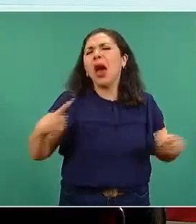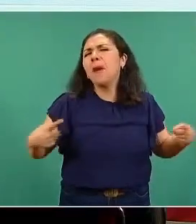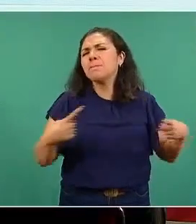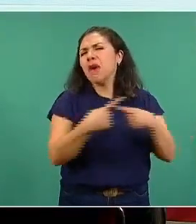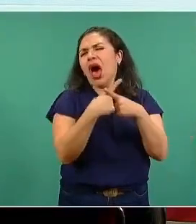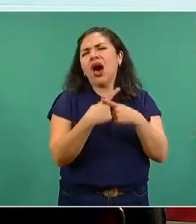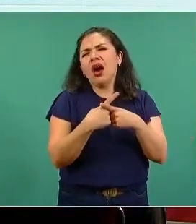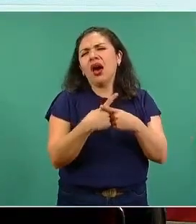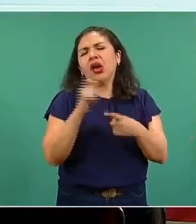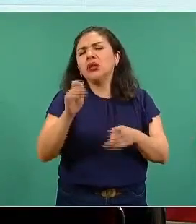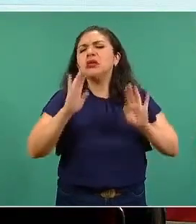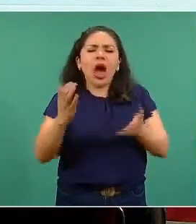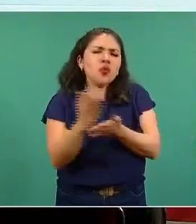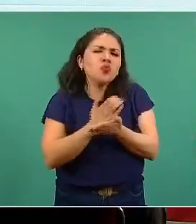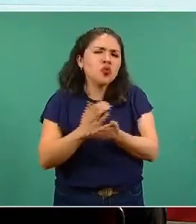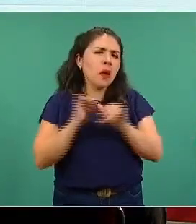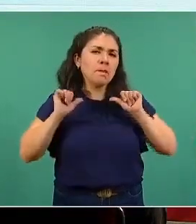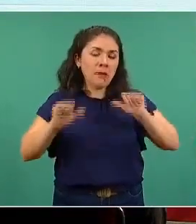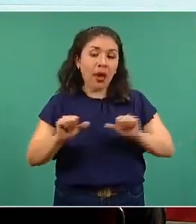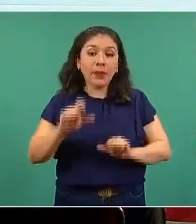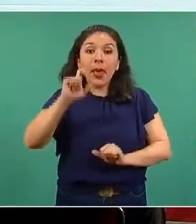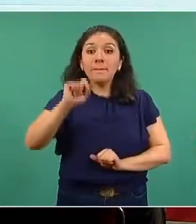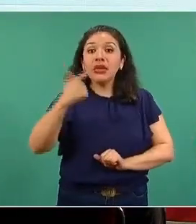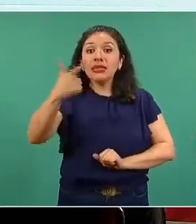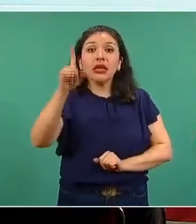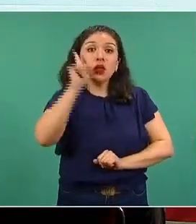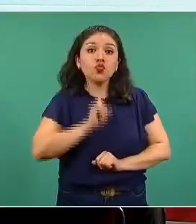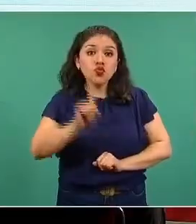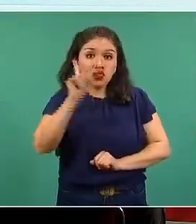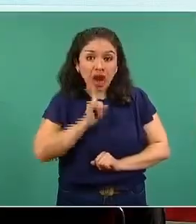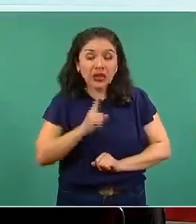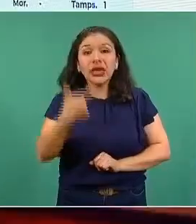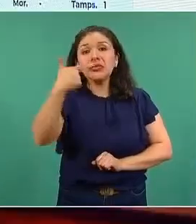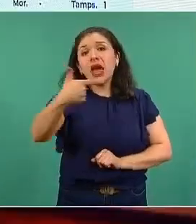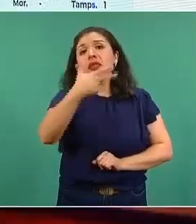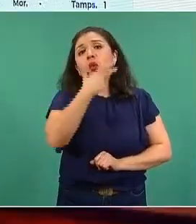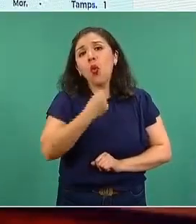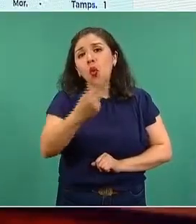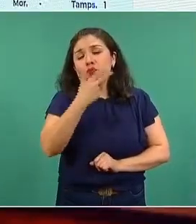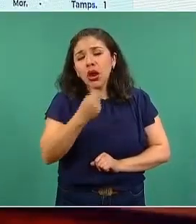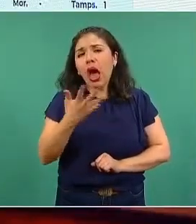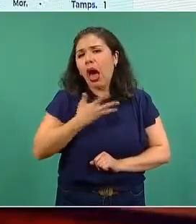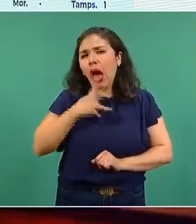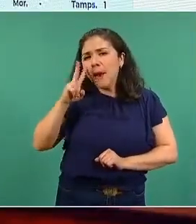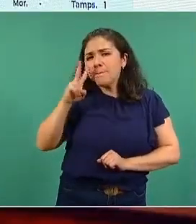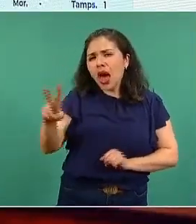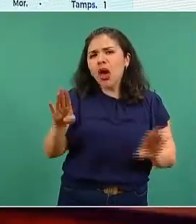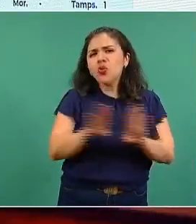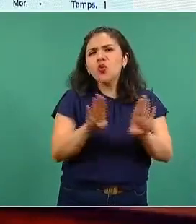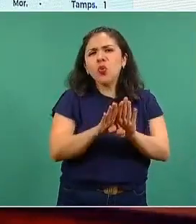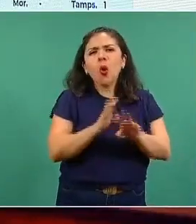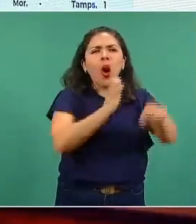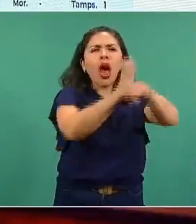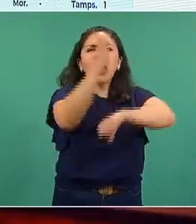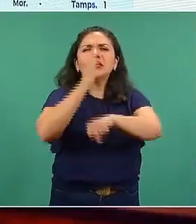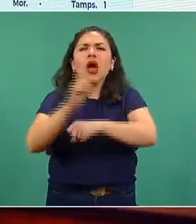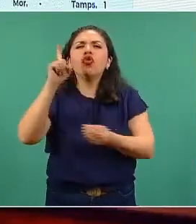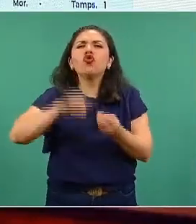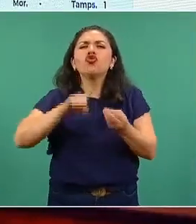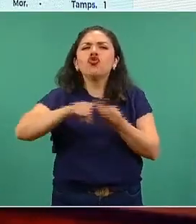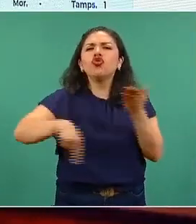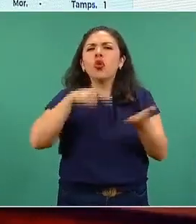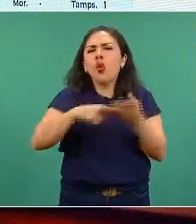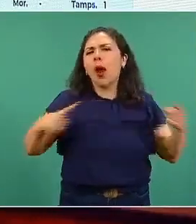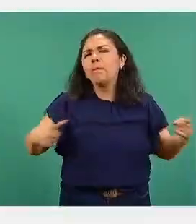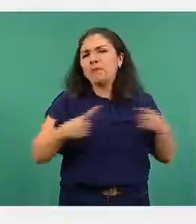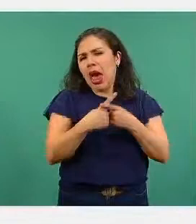están ya recuperadas. 27 mujeres, 7 hombres, y ahí se ve la distribución por entidad federativa. Y